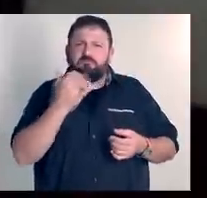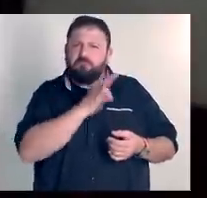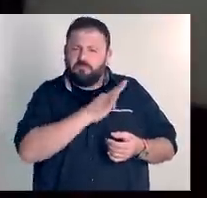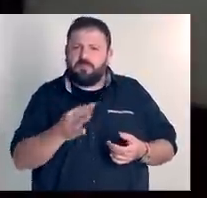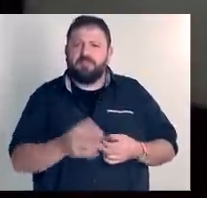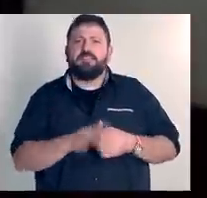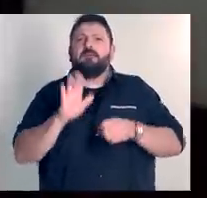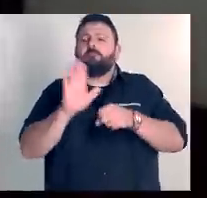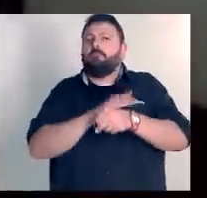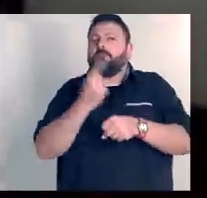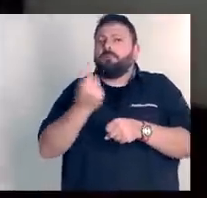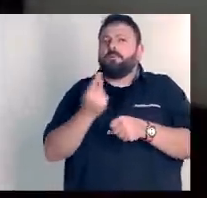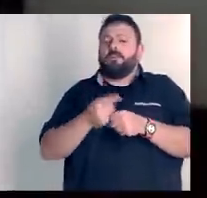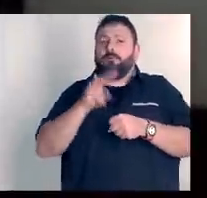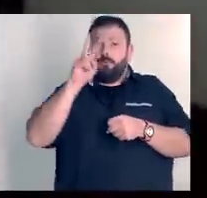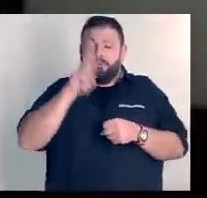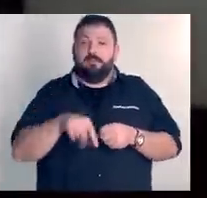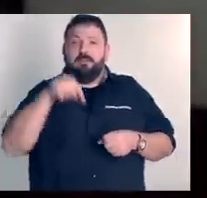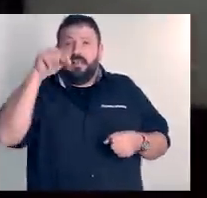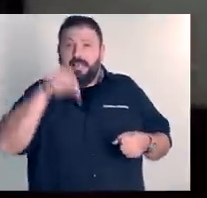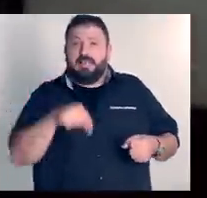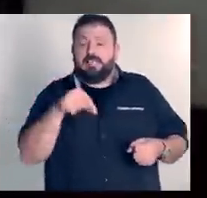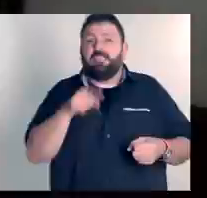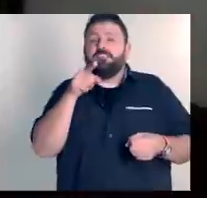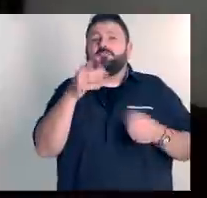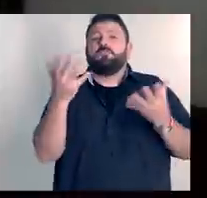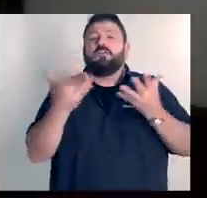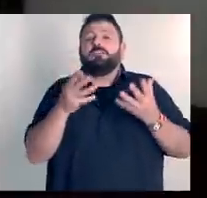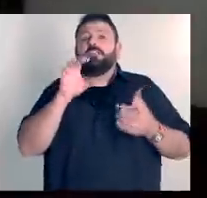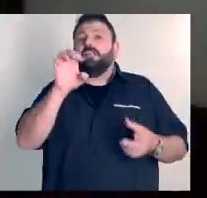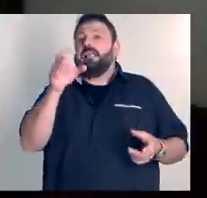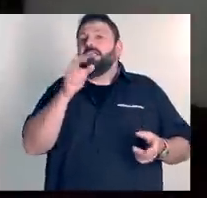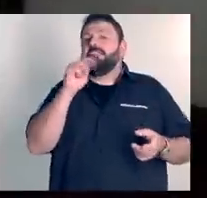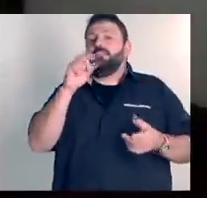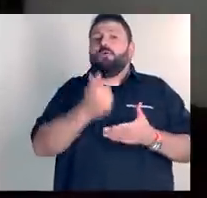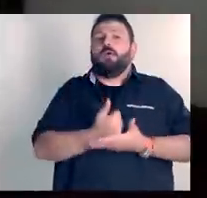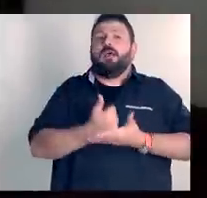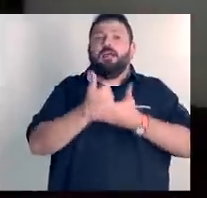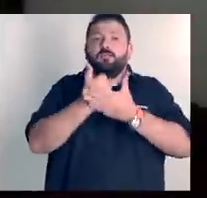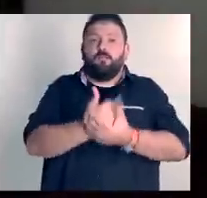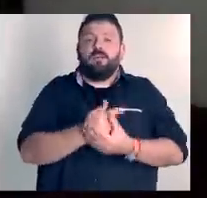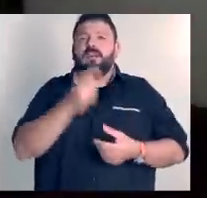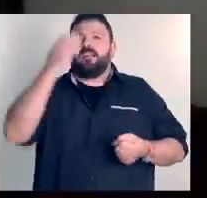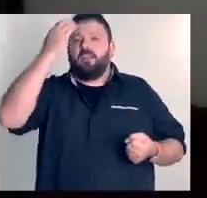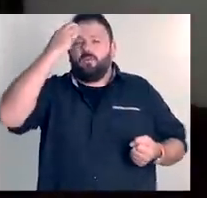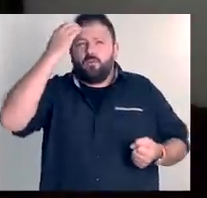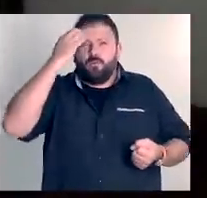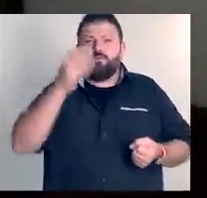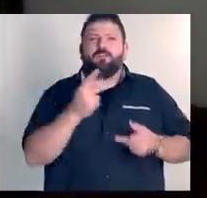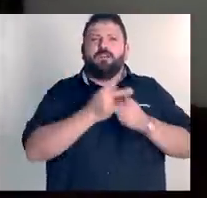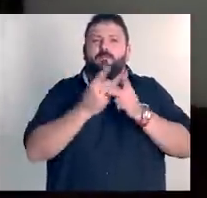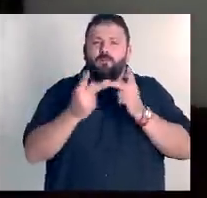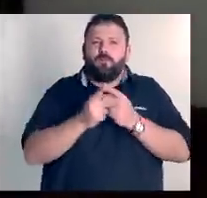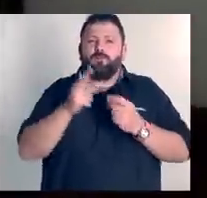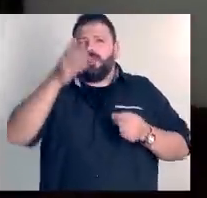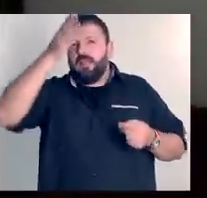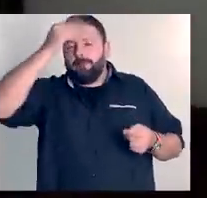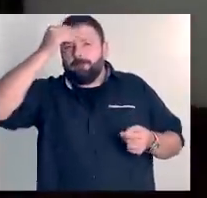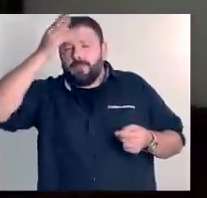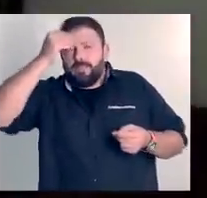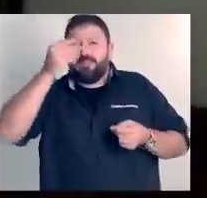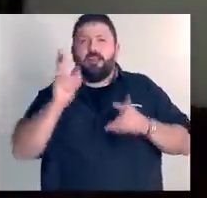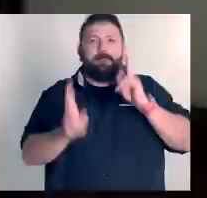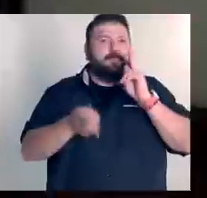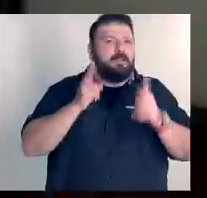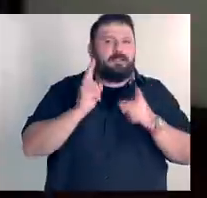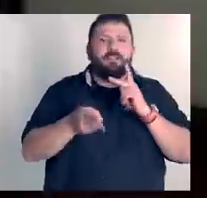aquí el éxito de todos es tu éxito. Entonces, ayudarlos a que conozcan el producto, a que aprendan a platicar,